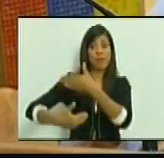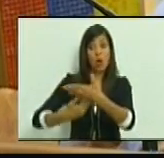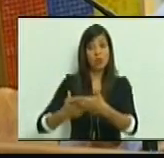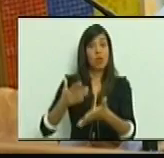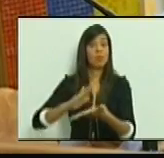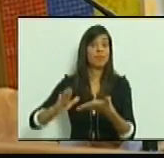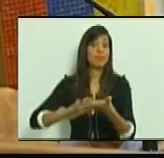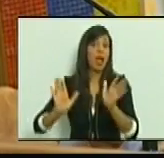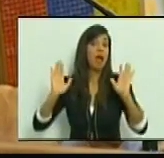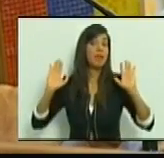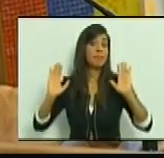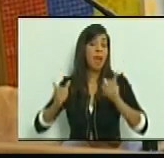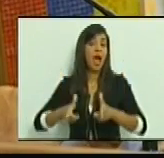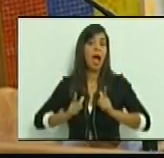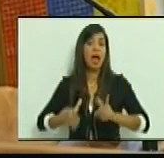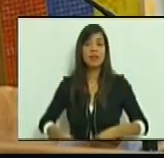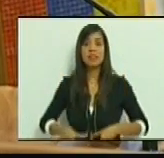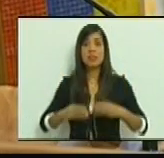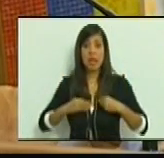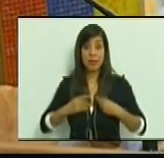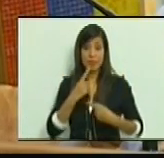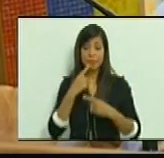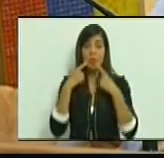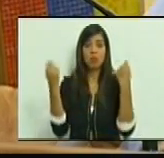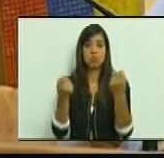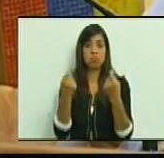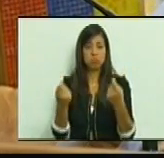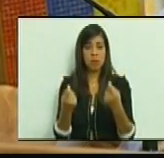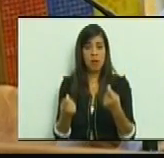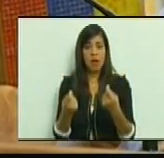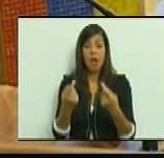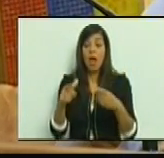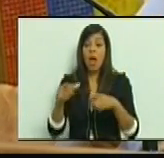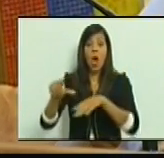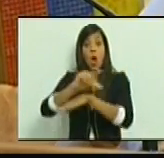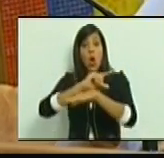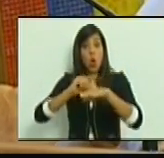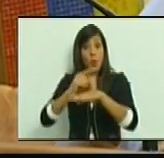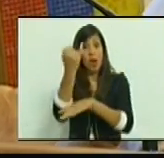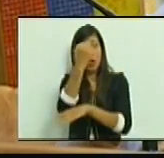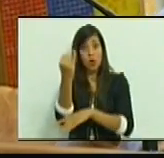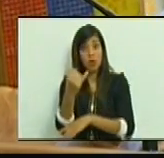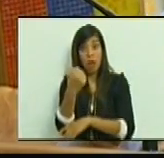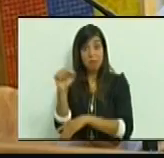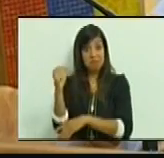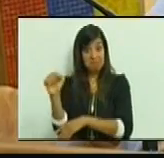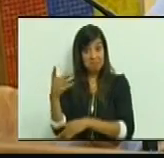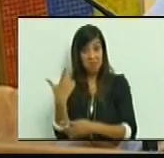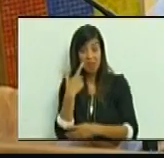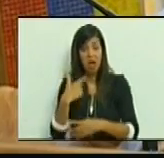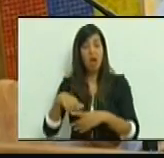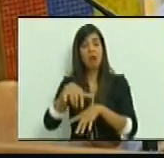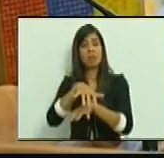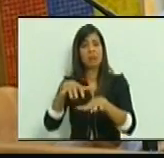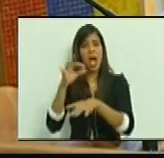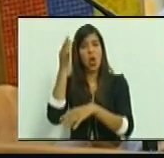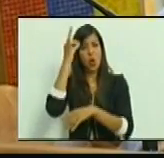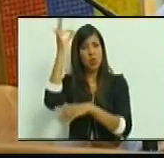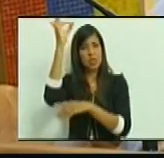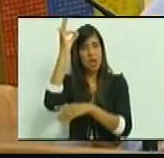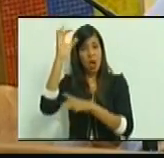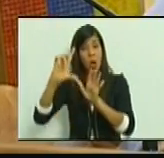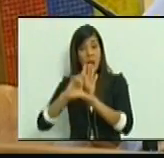En razón de lo anterior y de la declaratoria de falta absoluta por parte del Consejo Legislativo del estado Zulia,